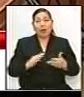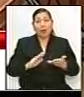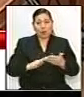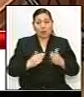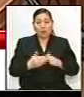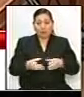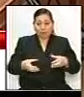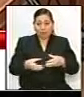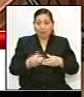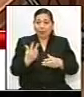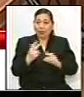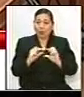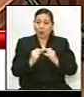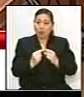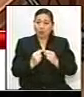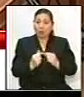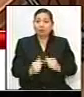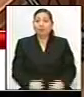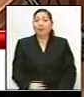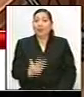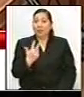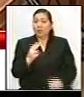tenemos tres grupos de adulto mayor.